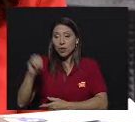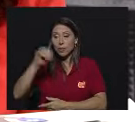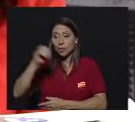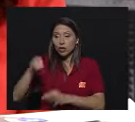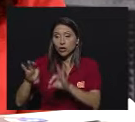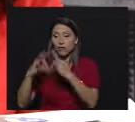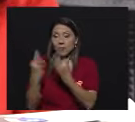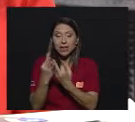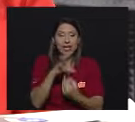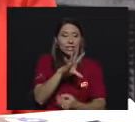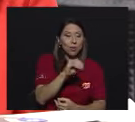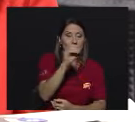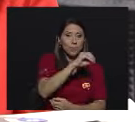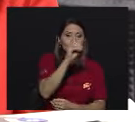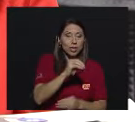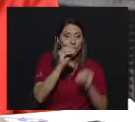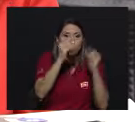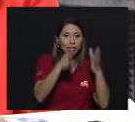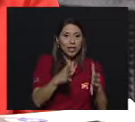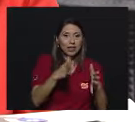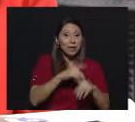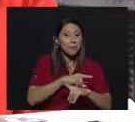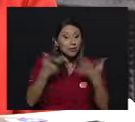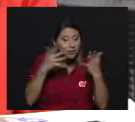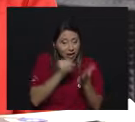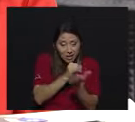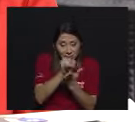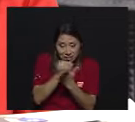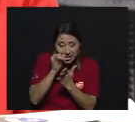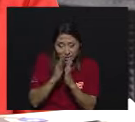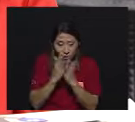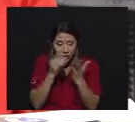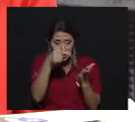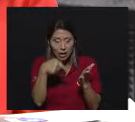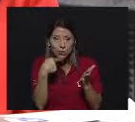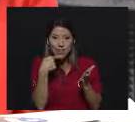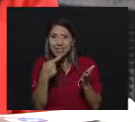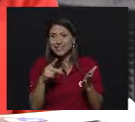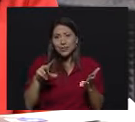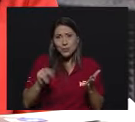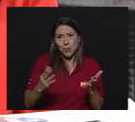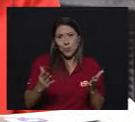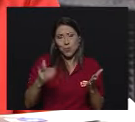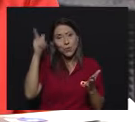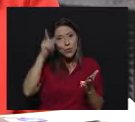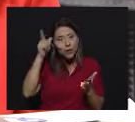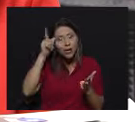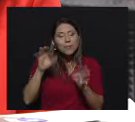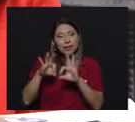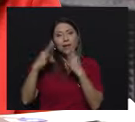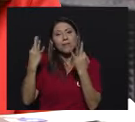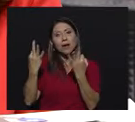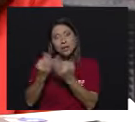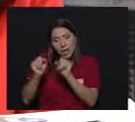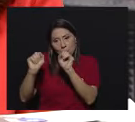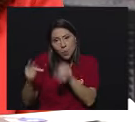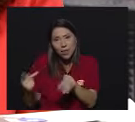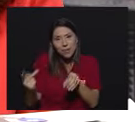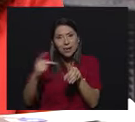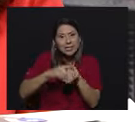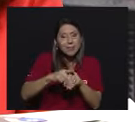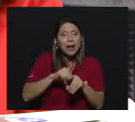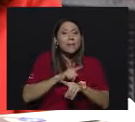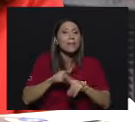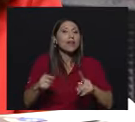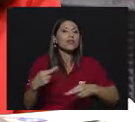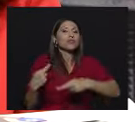es 50% de la familia, 50% del docente, cuando la literatura dice no, digamos, obviamente la familia